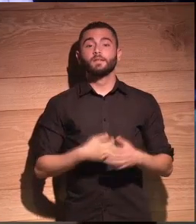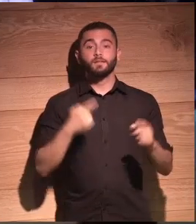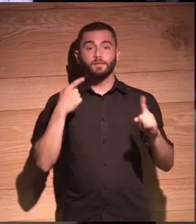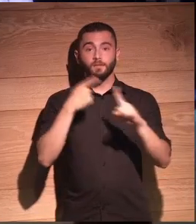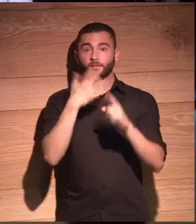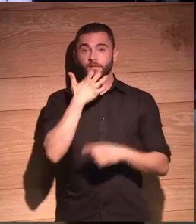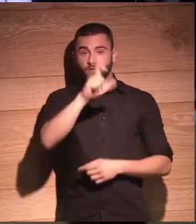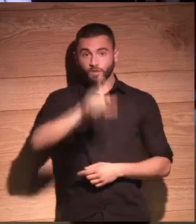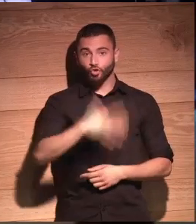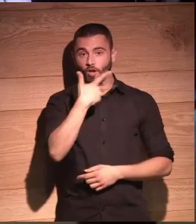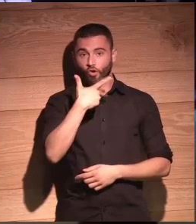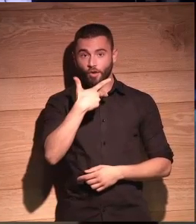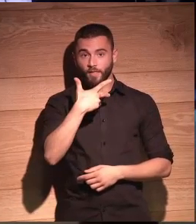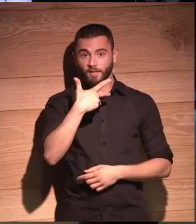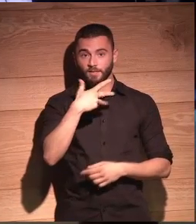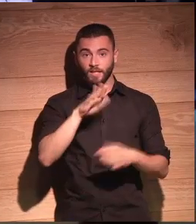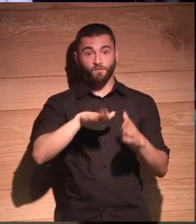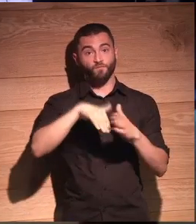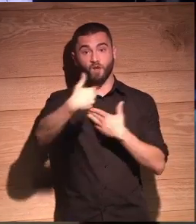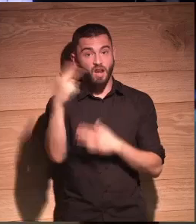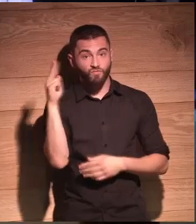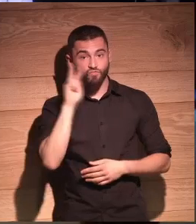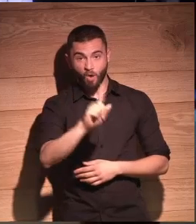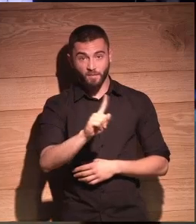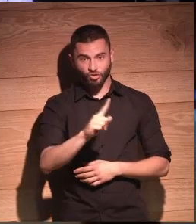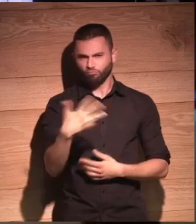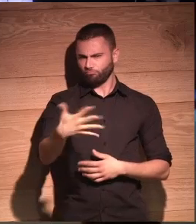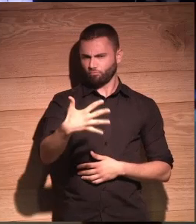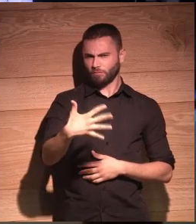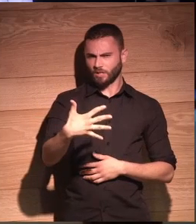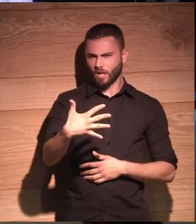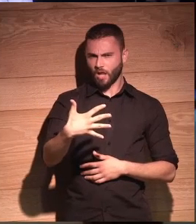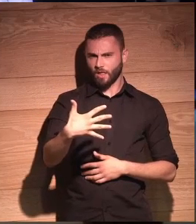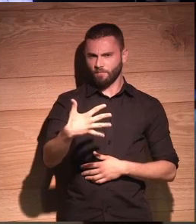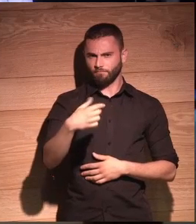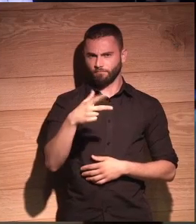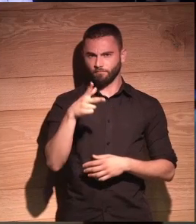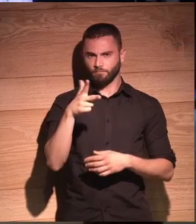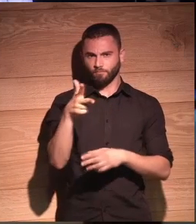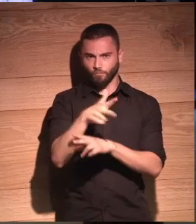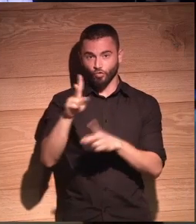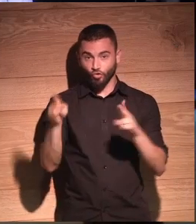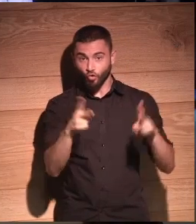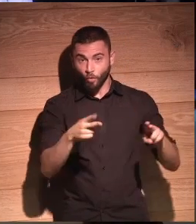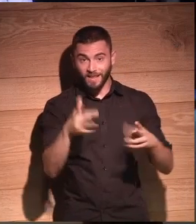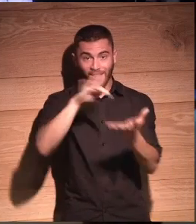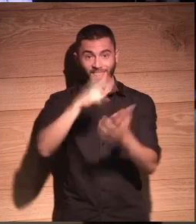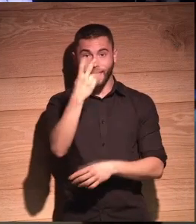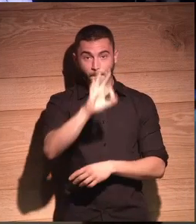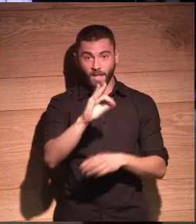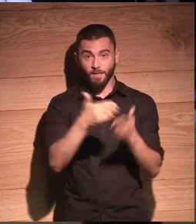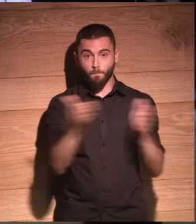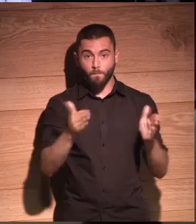Si conocéis a alguien que se ha quedado fuera hoy, pues le podéis decir que no pasa nada. Este documental se estrena el día 20